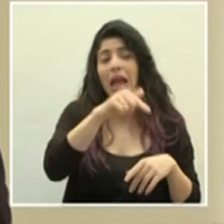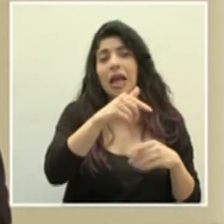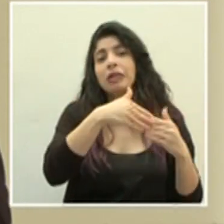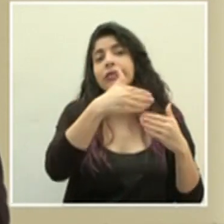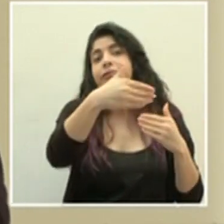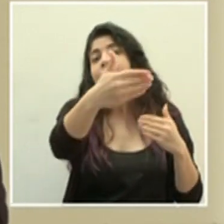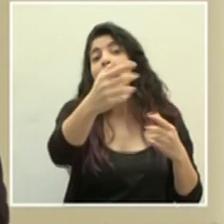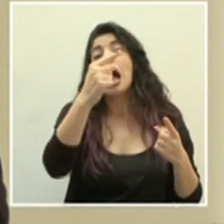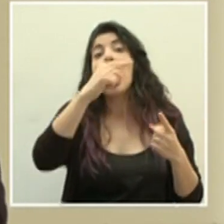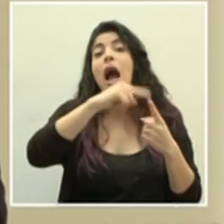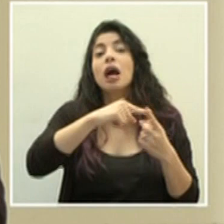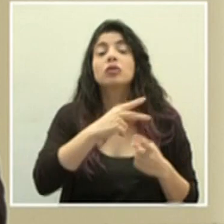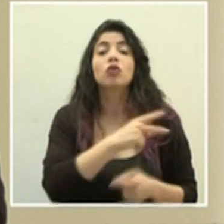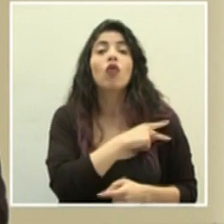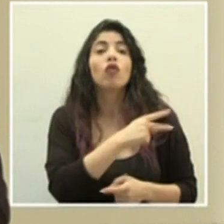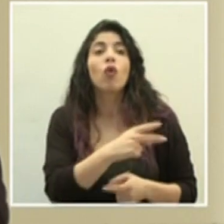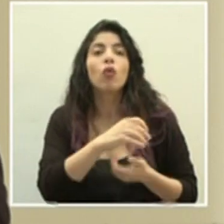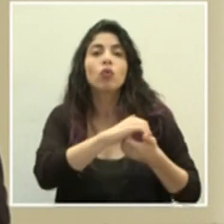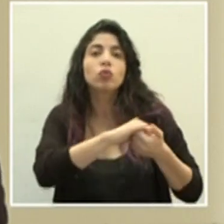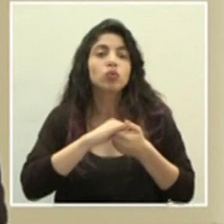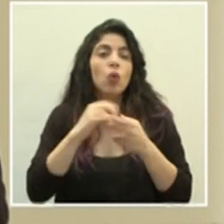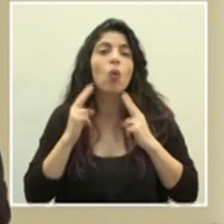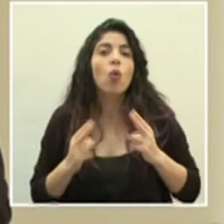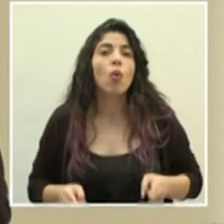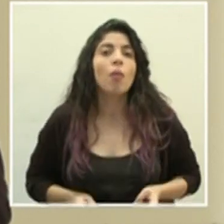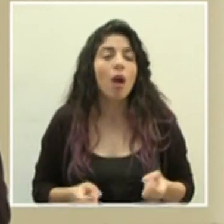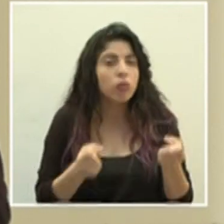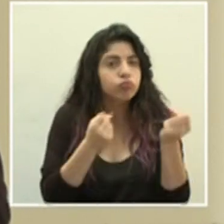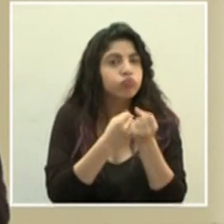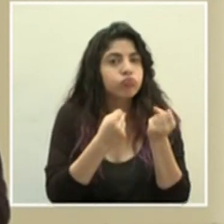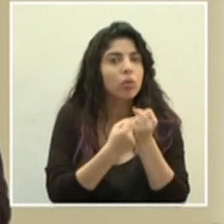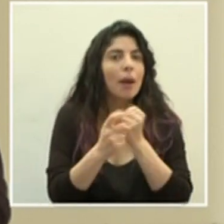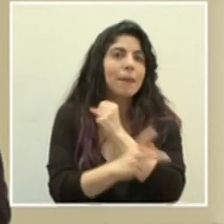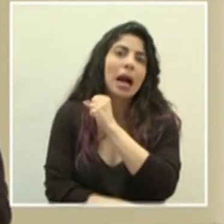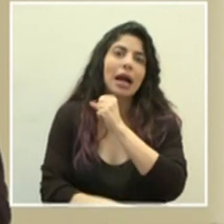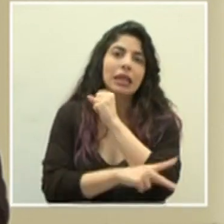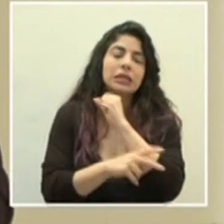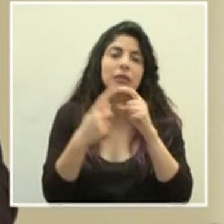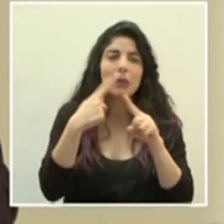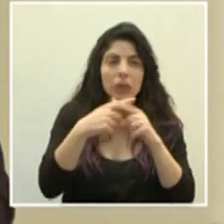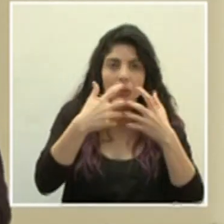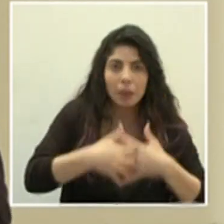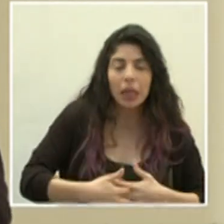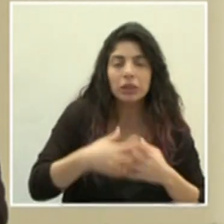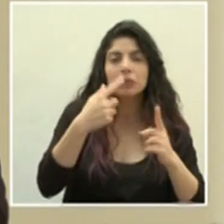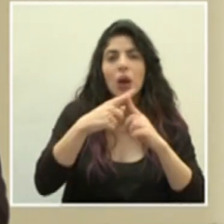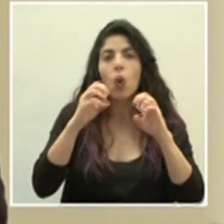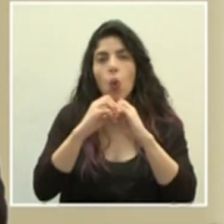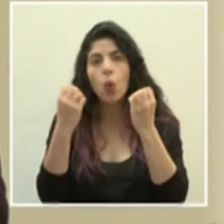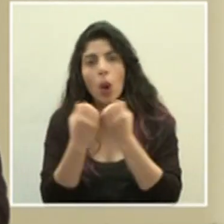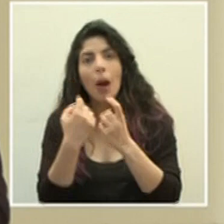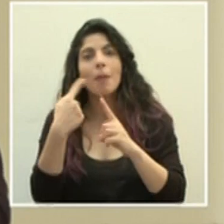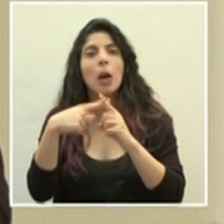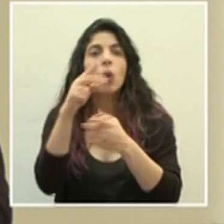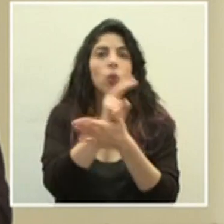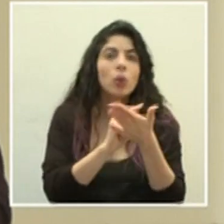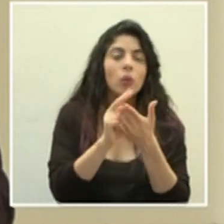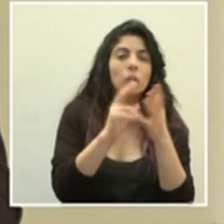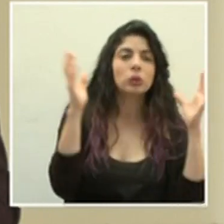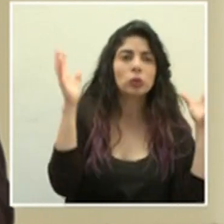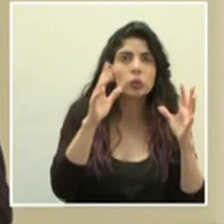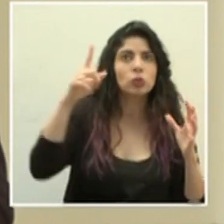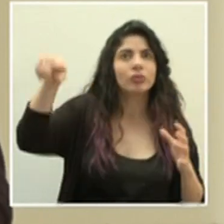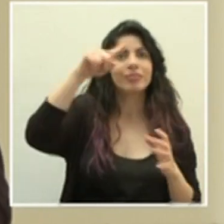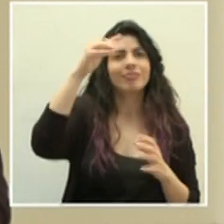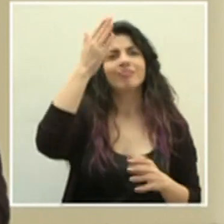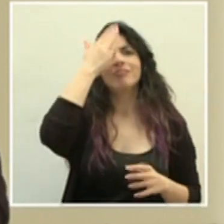donde verdaderamente haya una voluntad solidaria y humanitaria de los países, de las empresas, de las organizaciones y la academia, de que entiendan pues